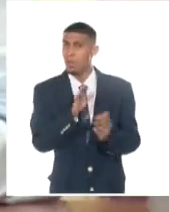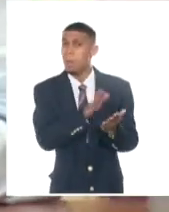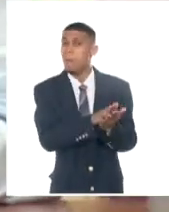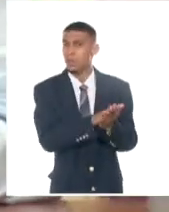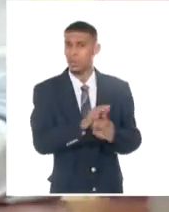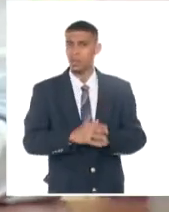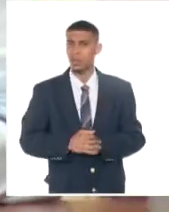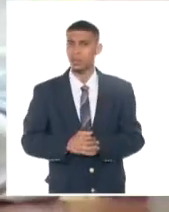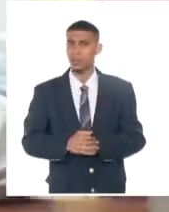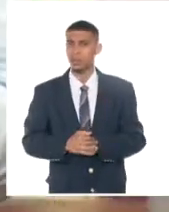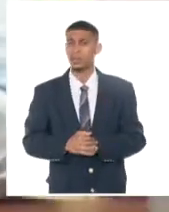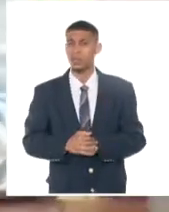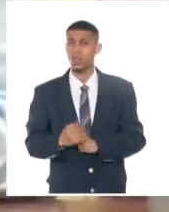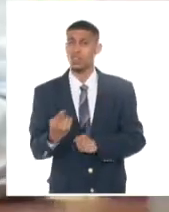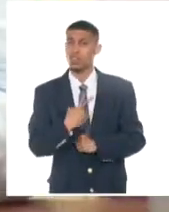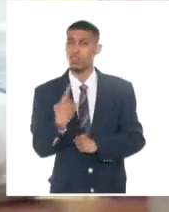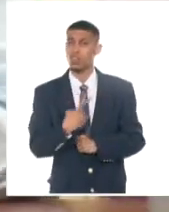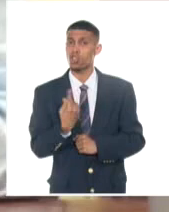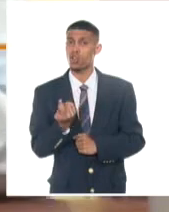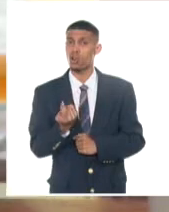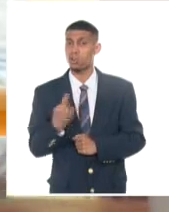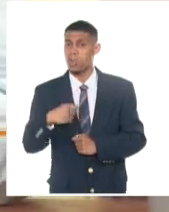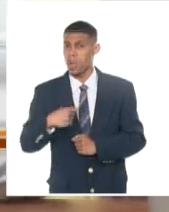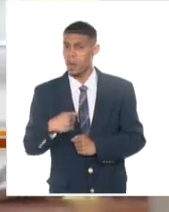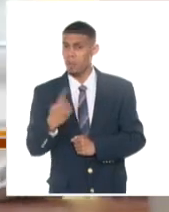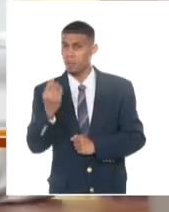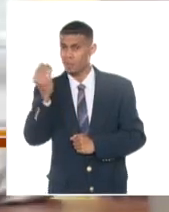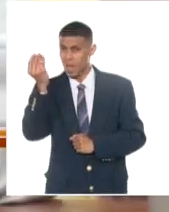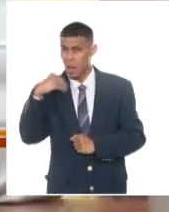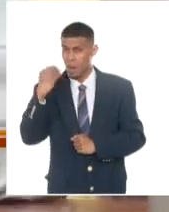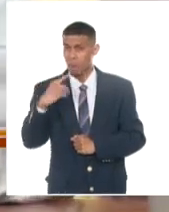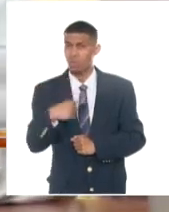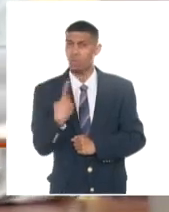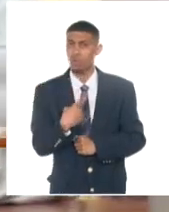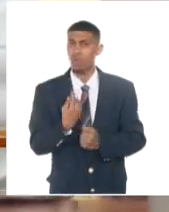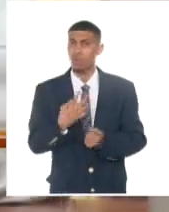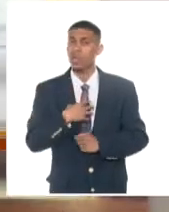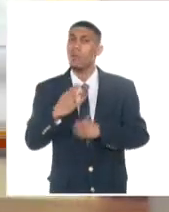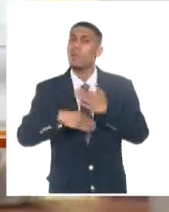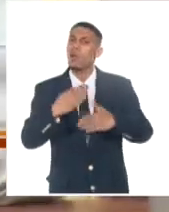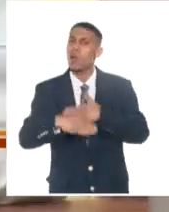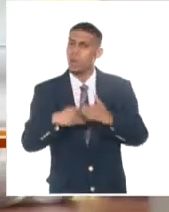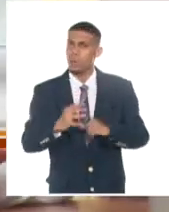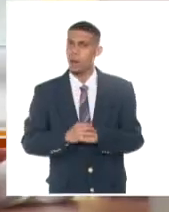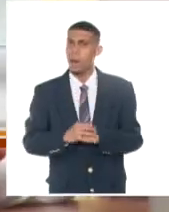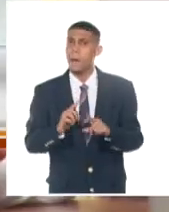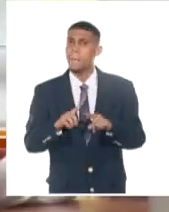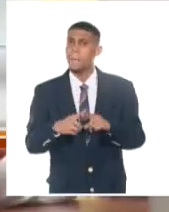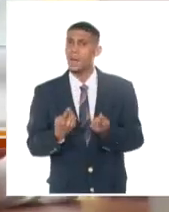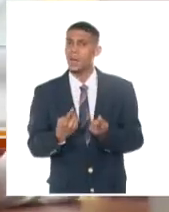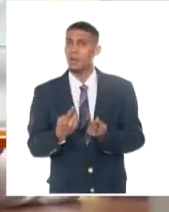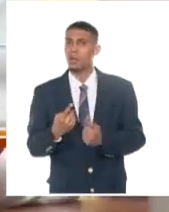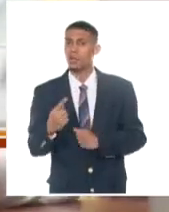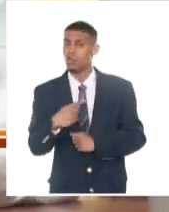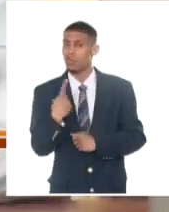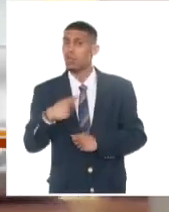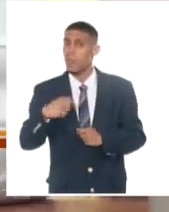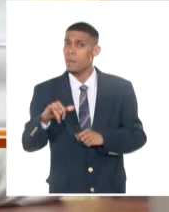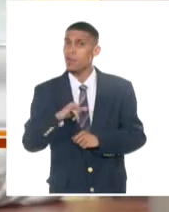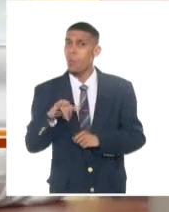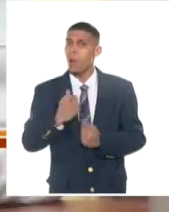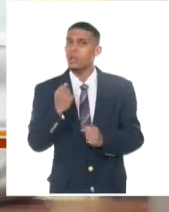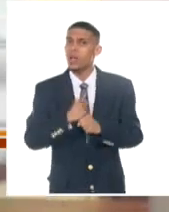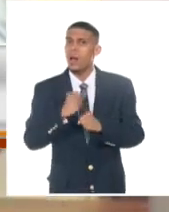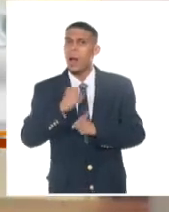sabemos que tenemos un nivel de inflación en el país que está inducida, que está importada por incremento de los precios de importación, otro nivel que es por ineficiencia nuestra,